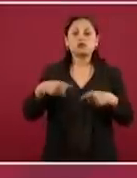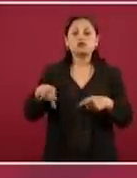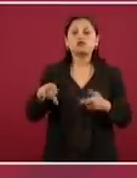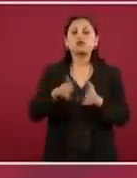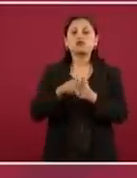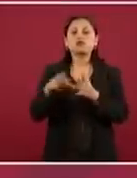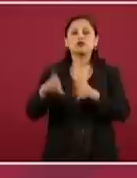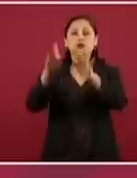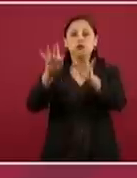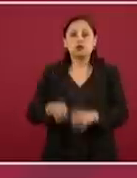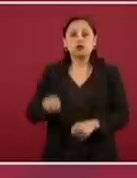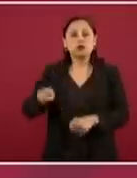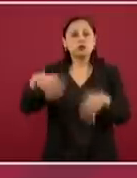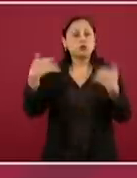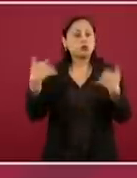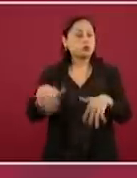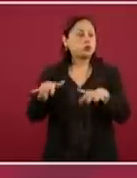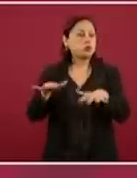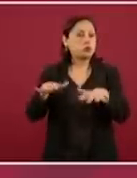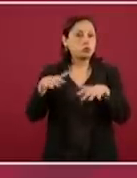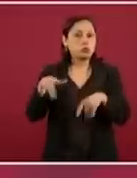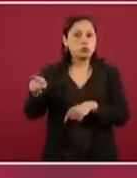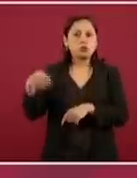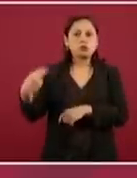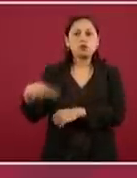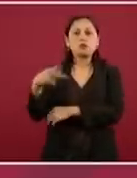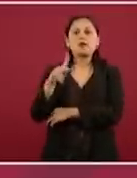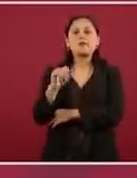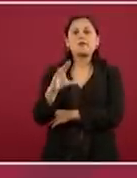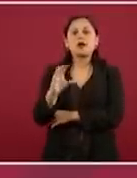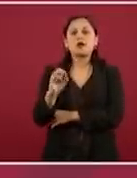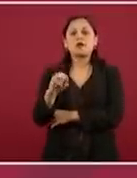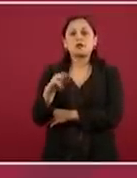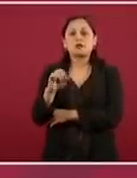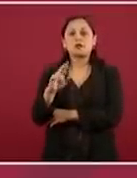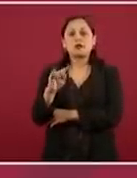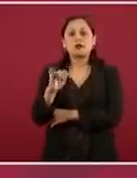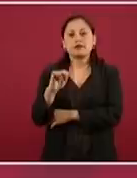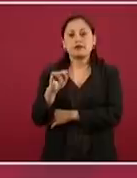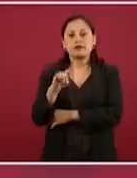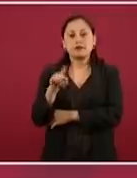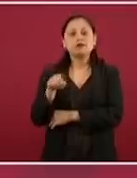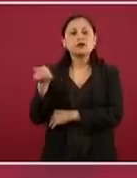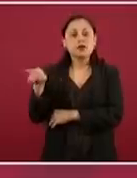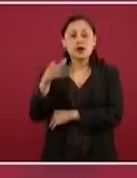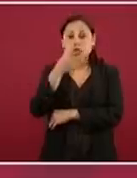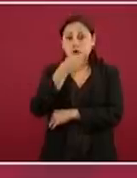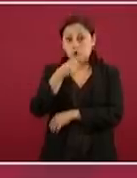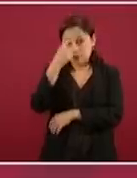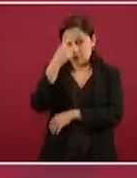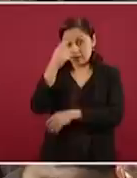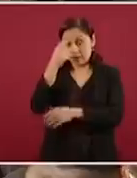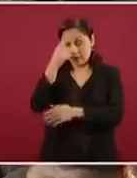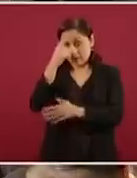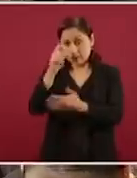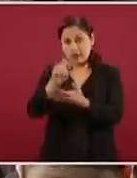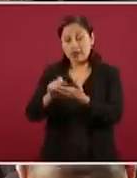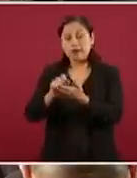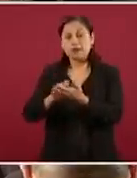extraordinario, don Paco Martínez de la Vega, que escribía en Siempre.